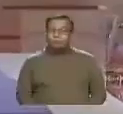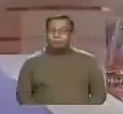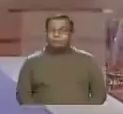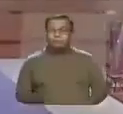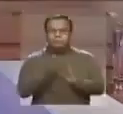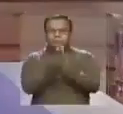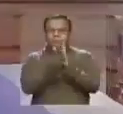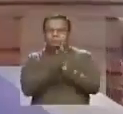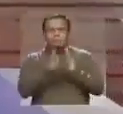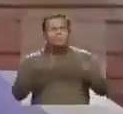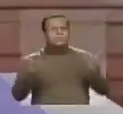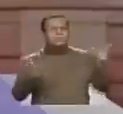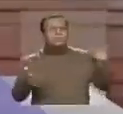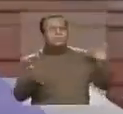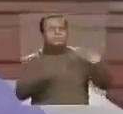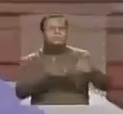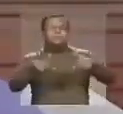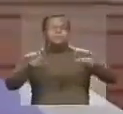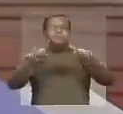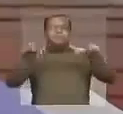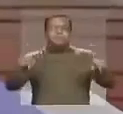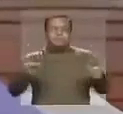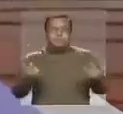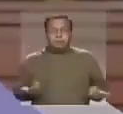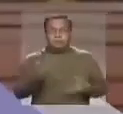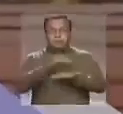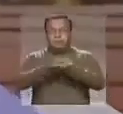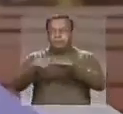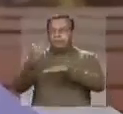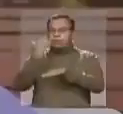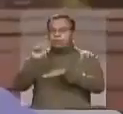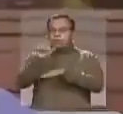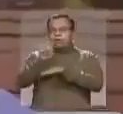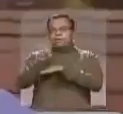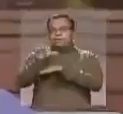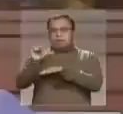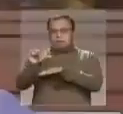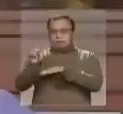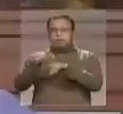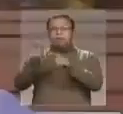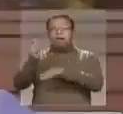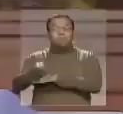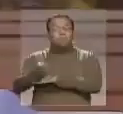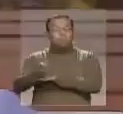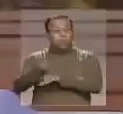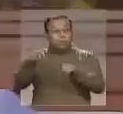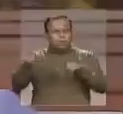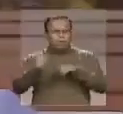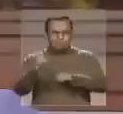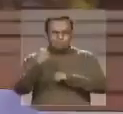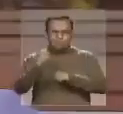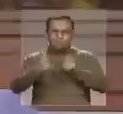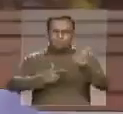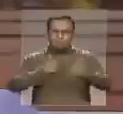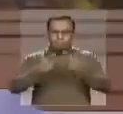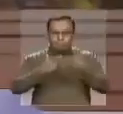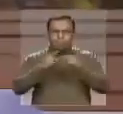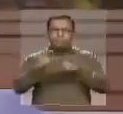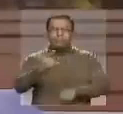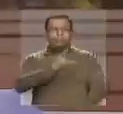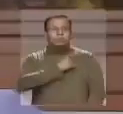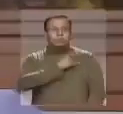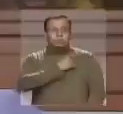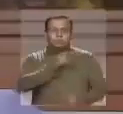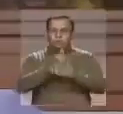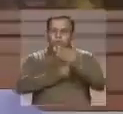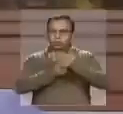Estas historias las desarrollamos durante esta emisión. Les presento a nuestras invitadas: Evelyn Asprilla Caicedo, que es abogada, que es activista, viene de la Universidad